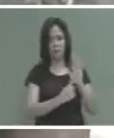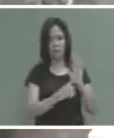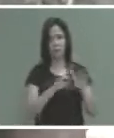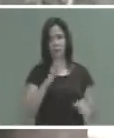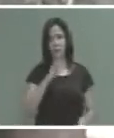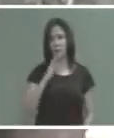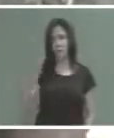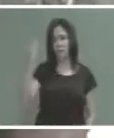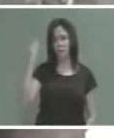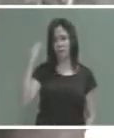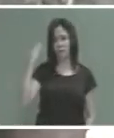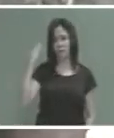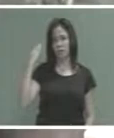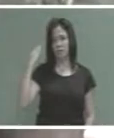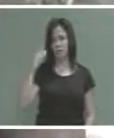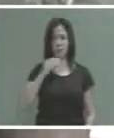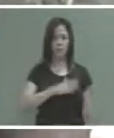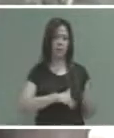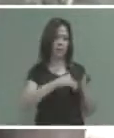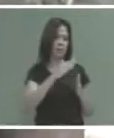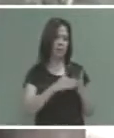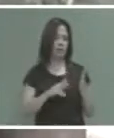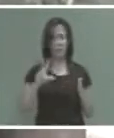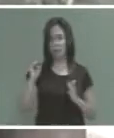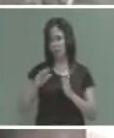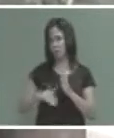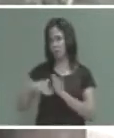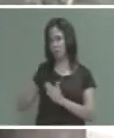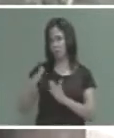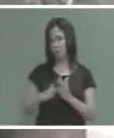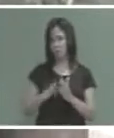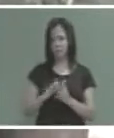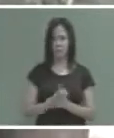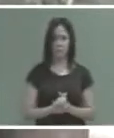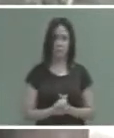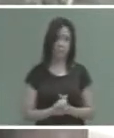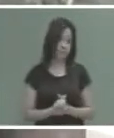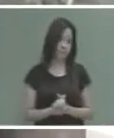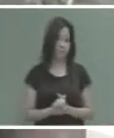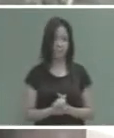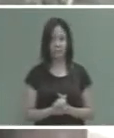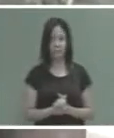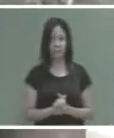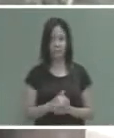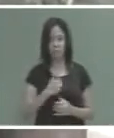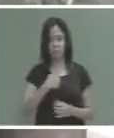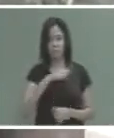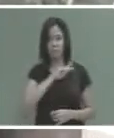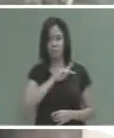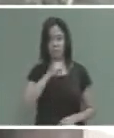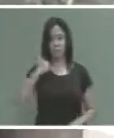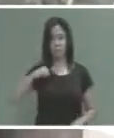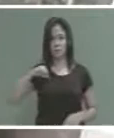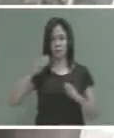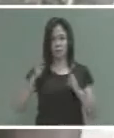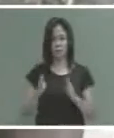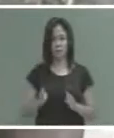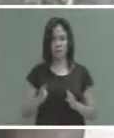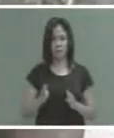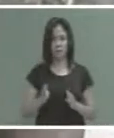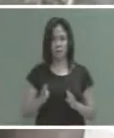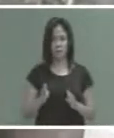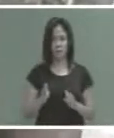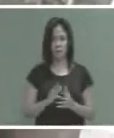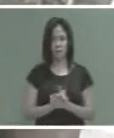anteriormente pues de qué pintar y qué no pintar y qué puedes vender y qué no vas a vender. Así que eso como artista o te